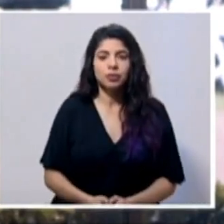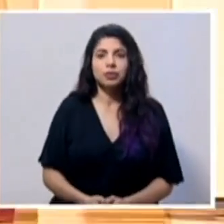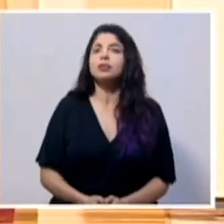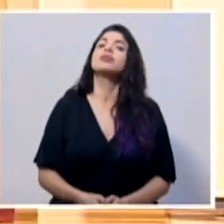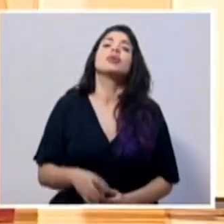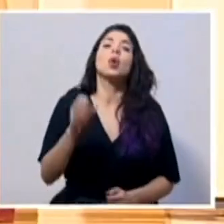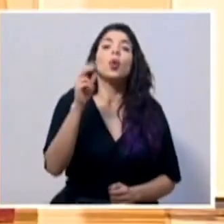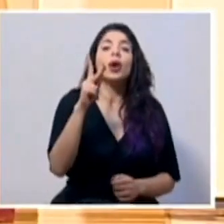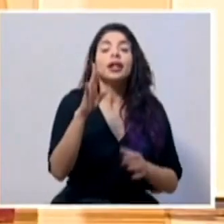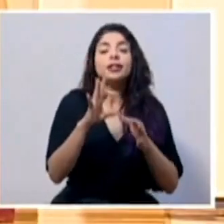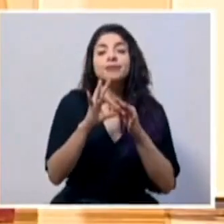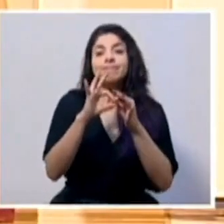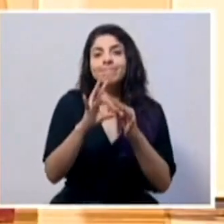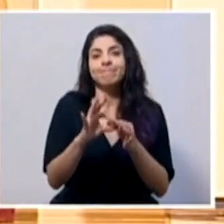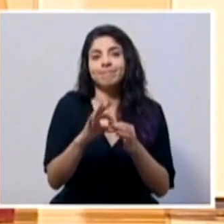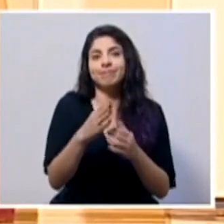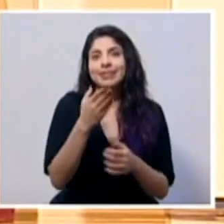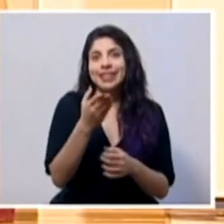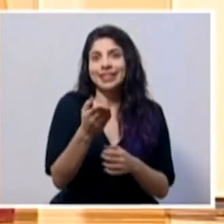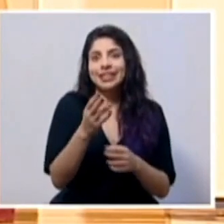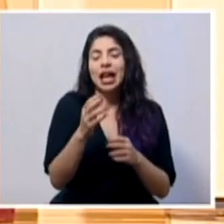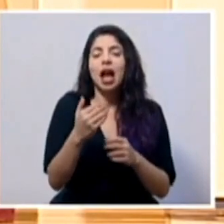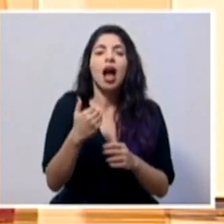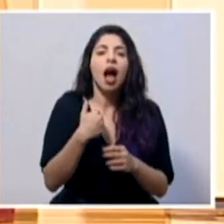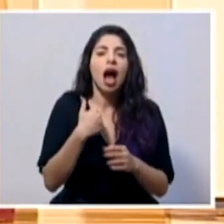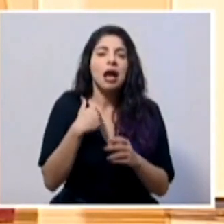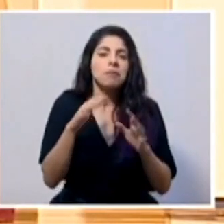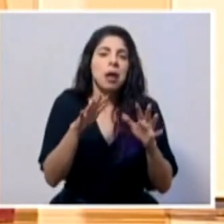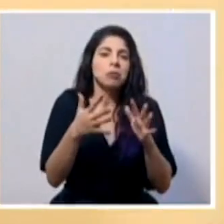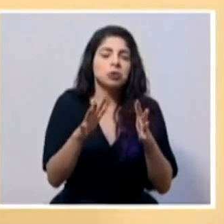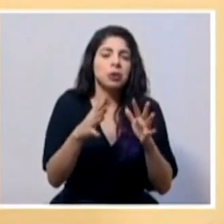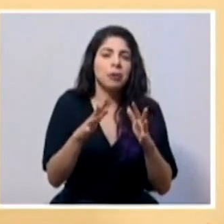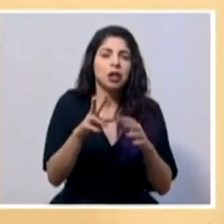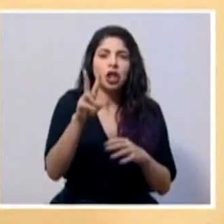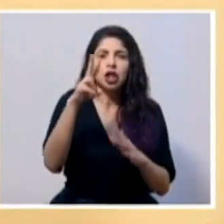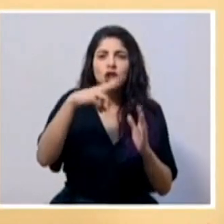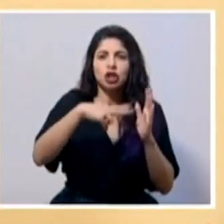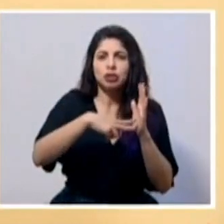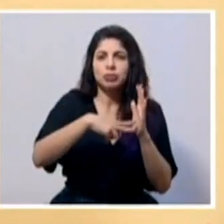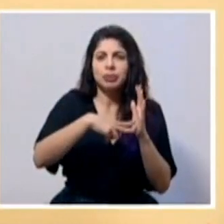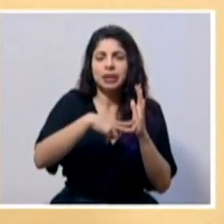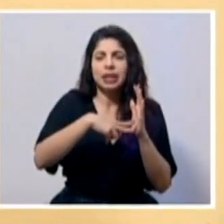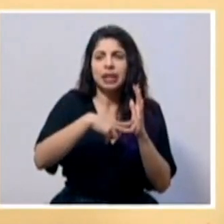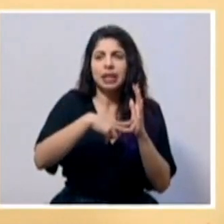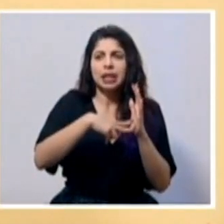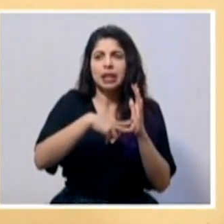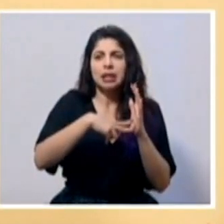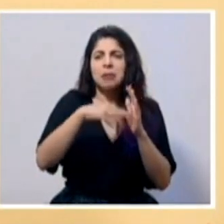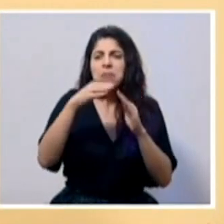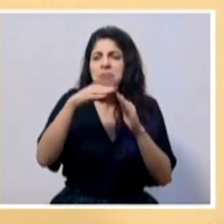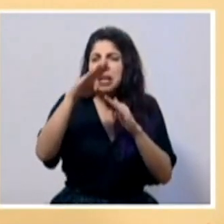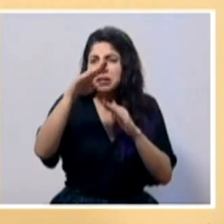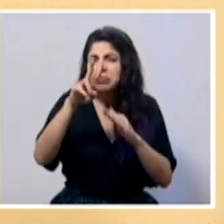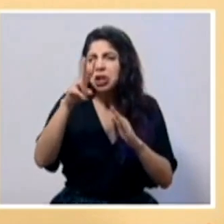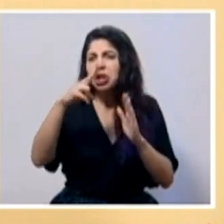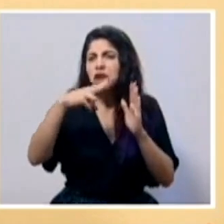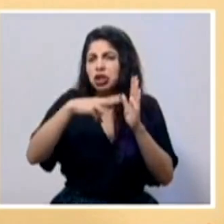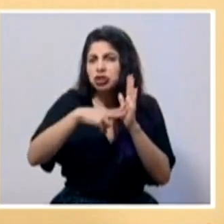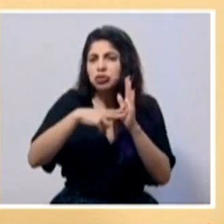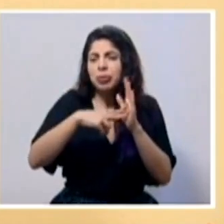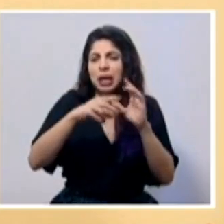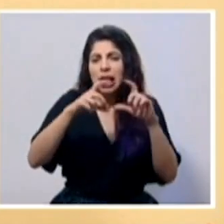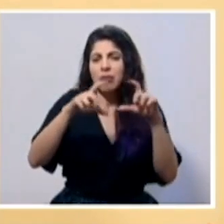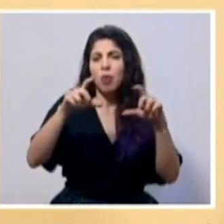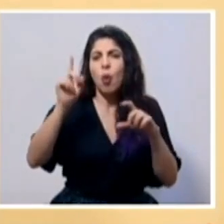Ok. Con respecto a esto, existen aproximadamente 2,000, un poco más de 2,000